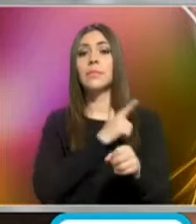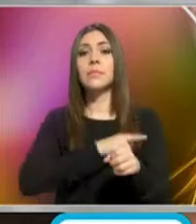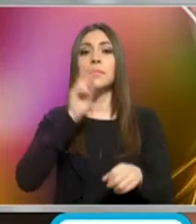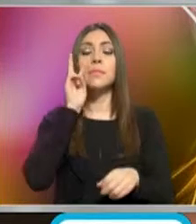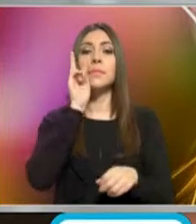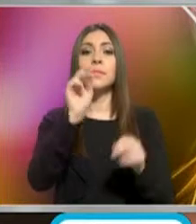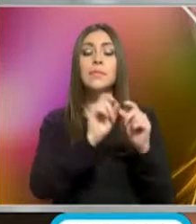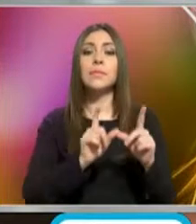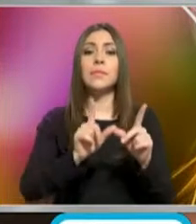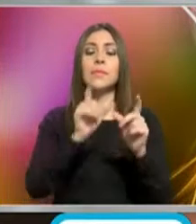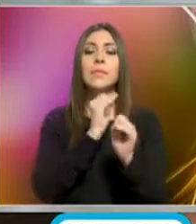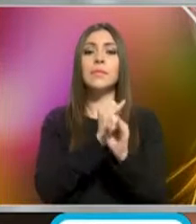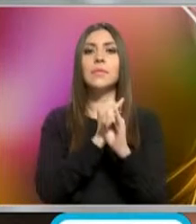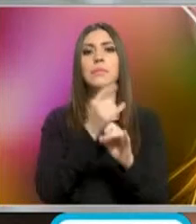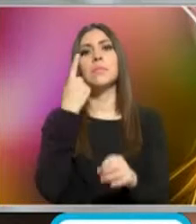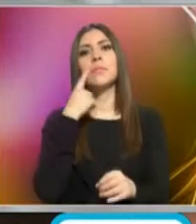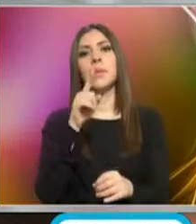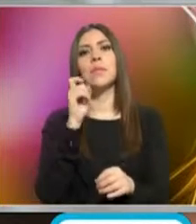una